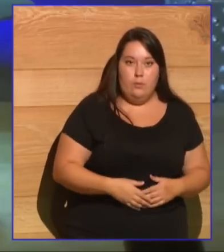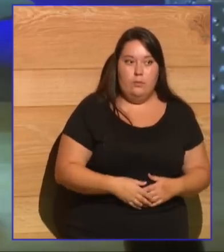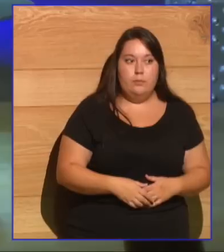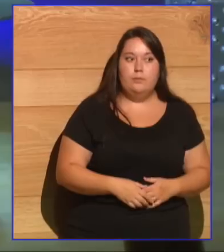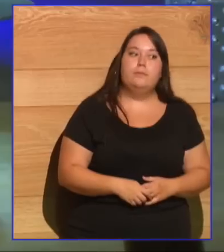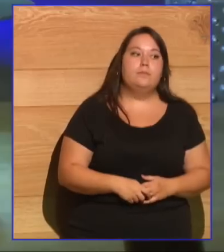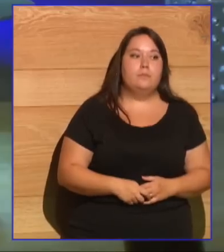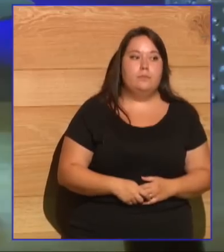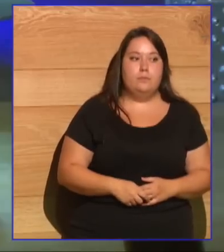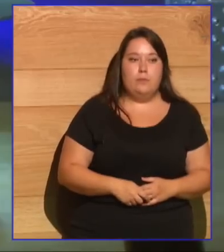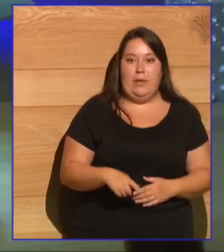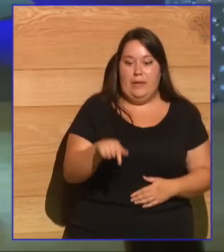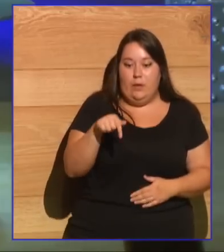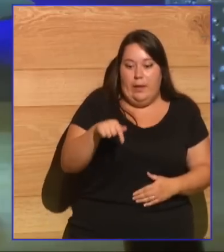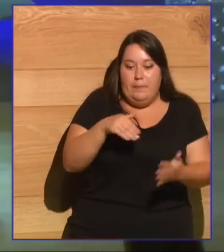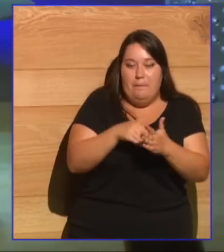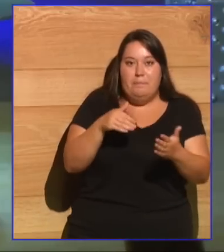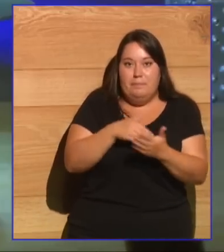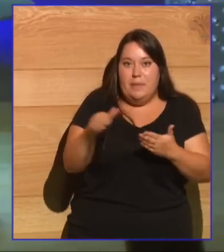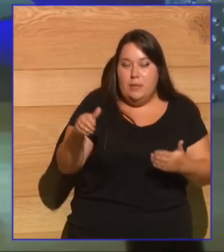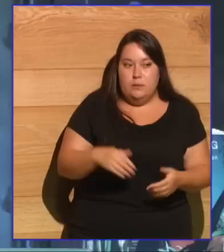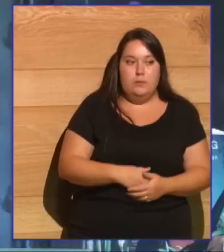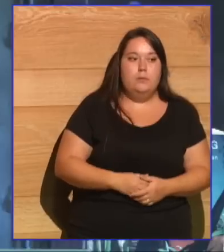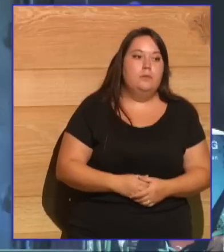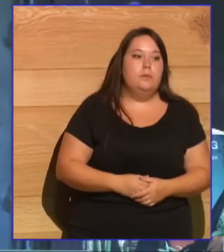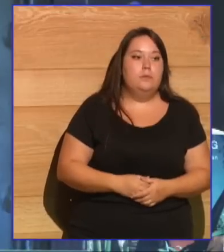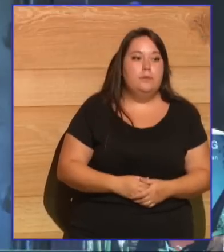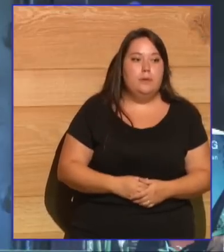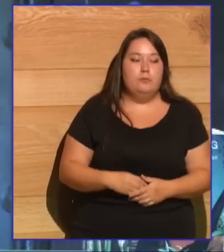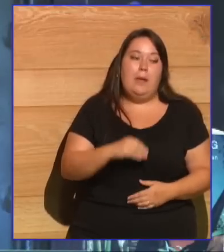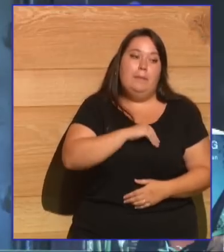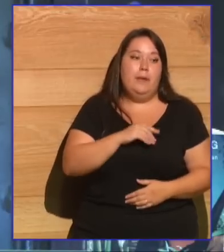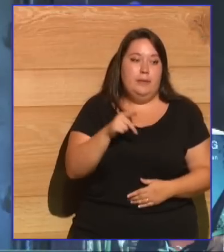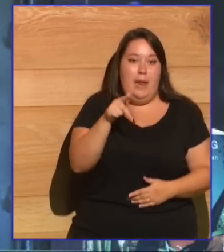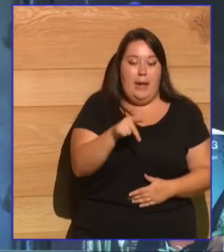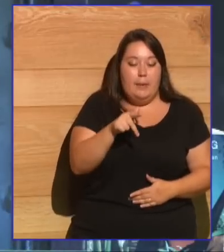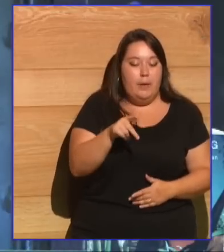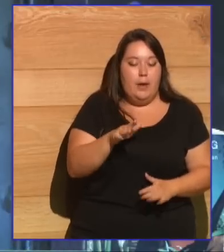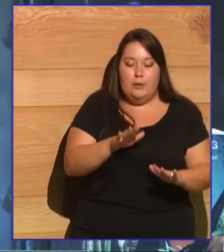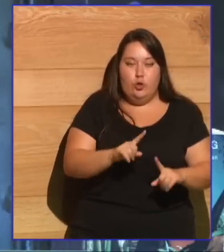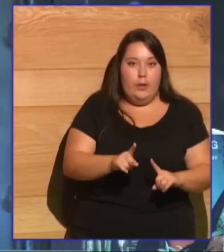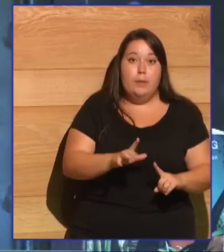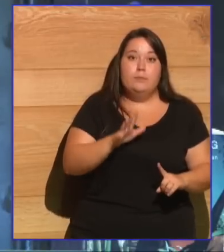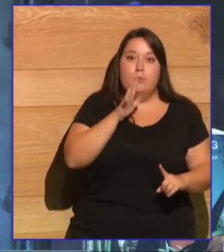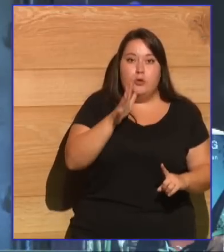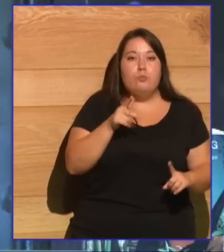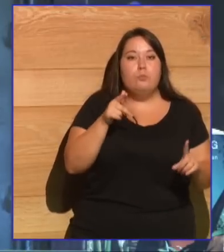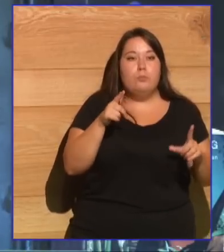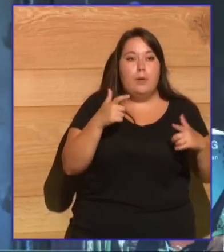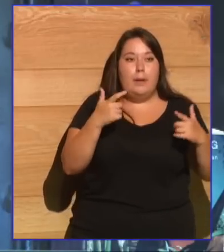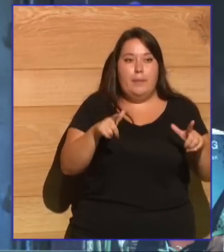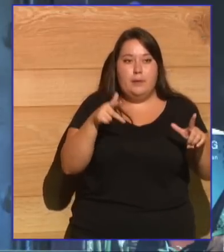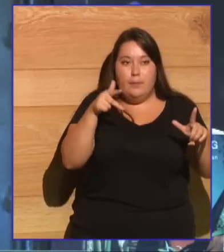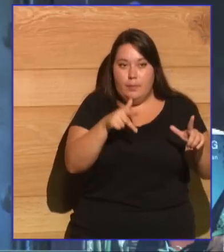que hay que hay miles de aire y pena no haber dejado la cámara porque hay un plano maravilloso la misma muy mala que es